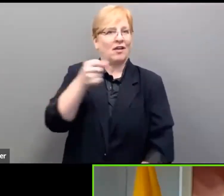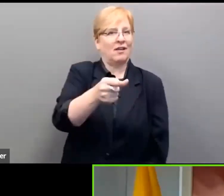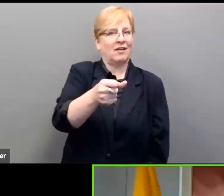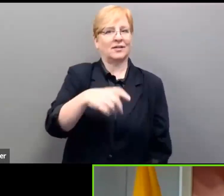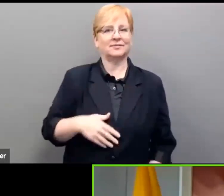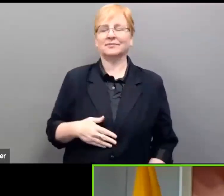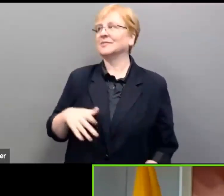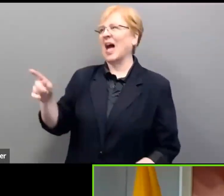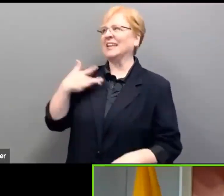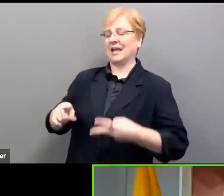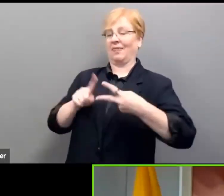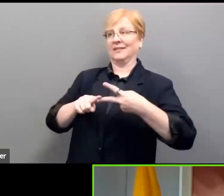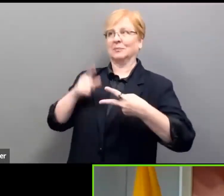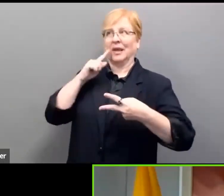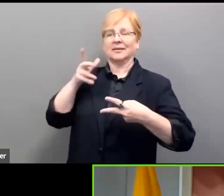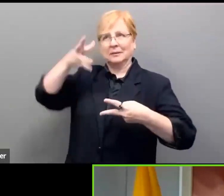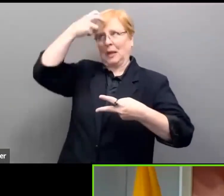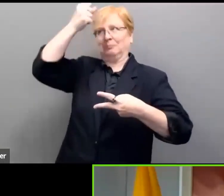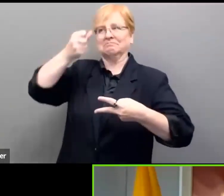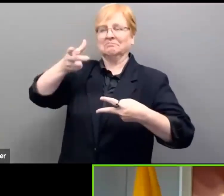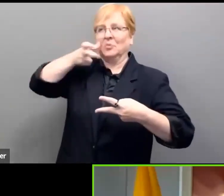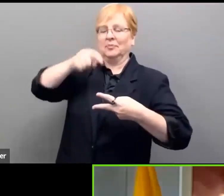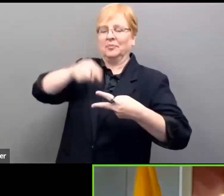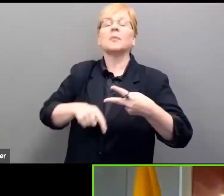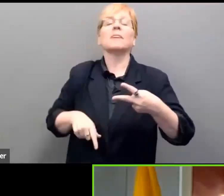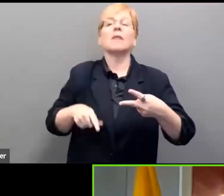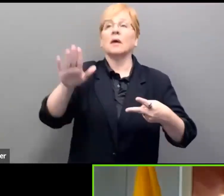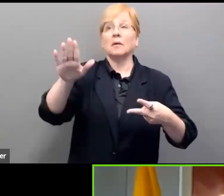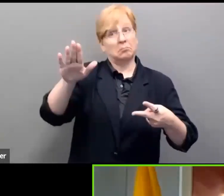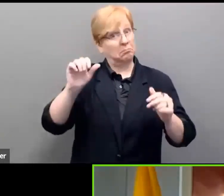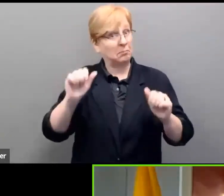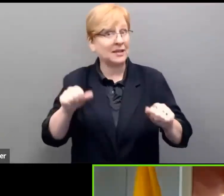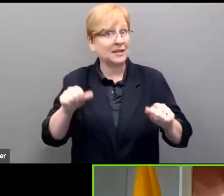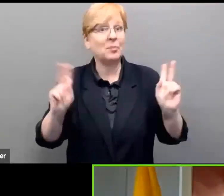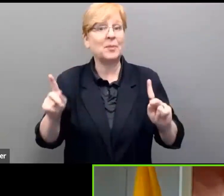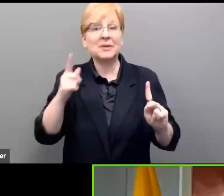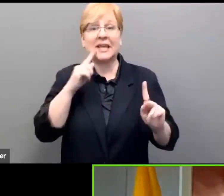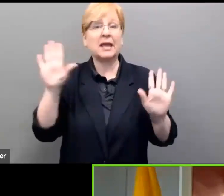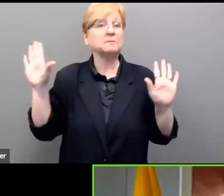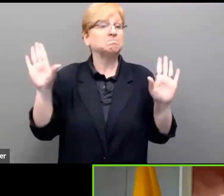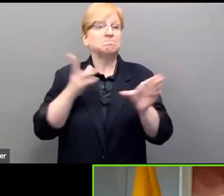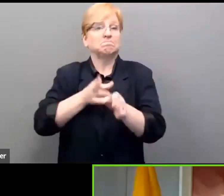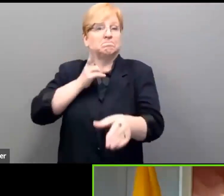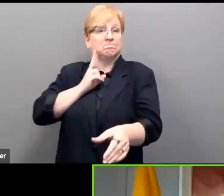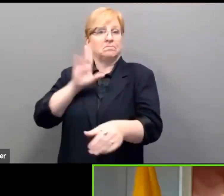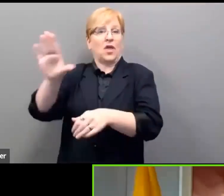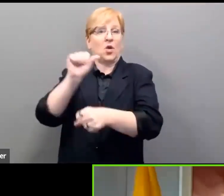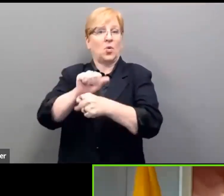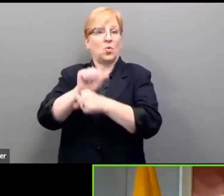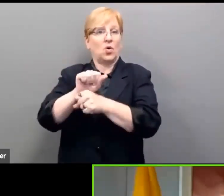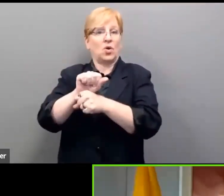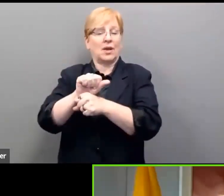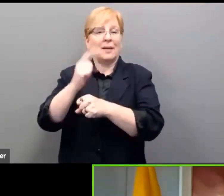de puestos abiertos para las guardias en prisiones. Entonces, ¿cómo van a llenar esos puestos? Voy a hacer lo mismo, mi patrón